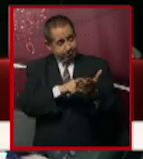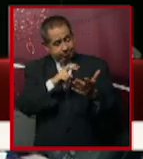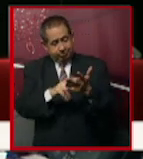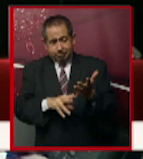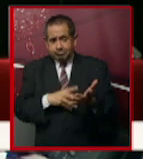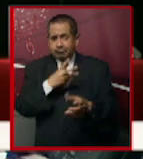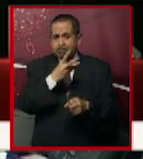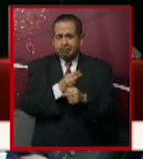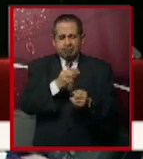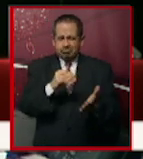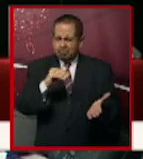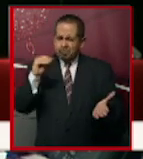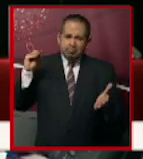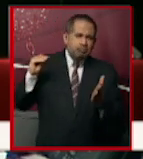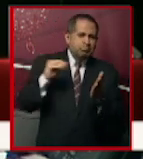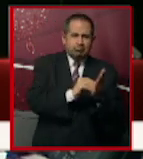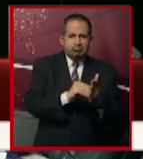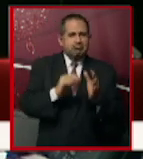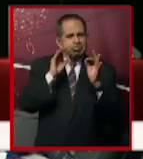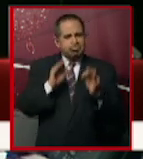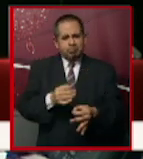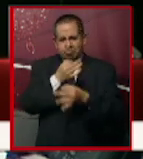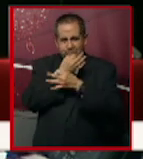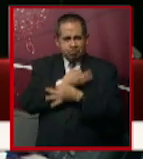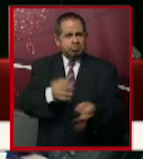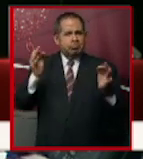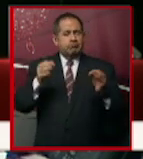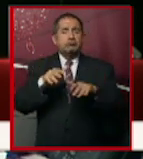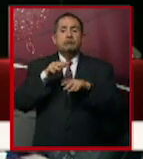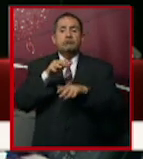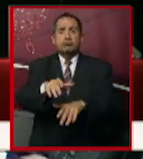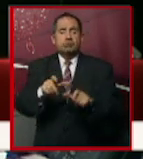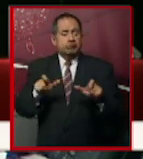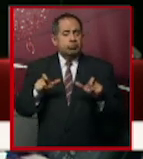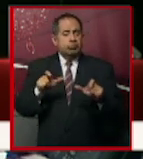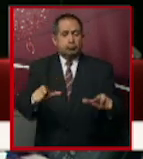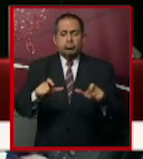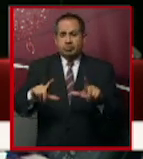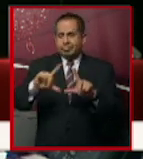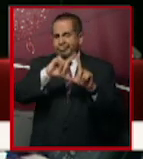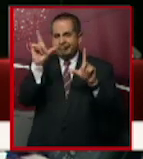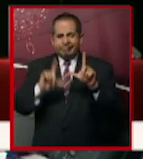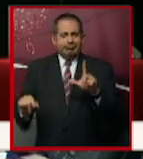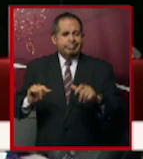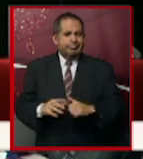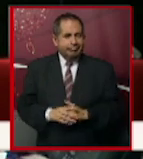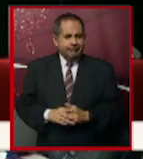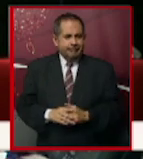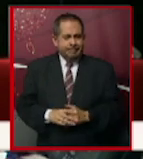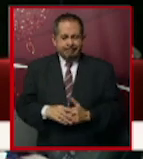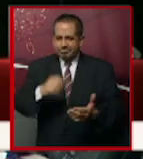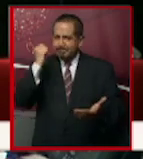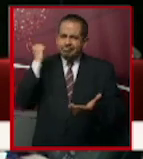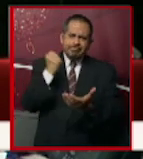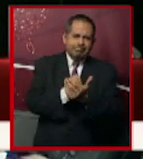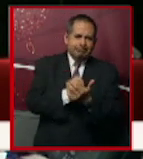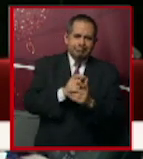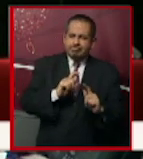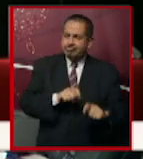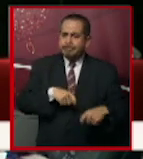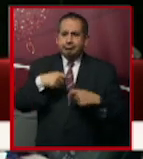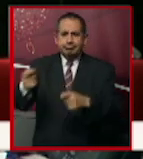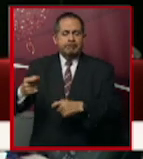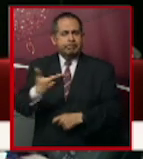los Estados Unidos Mexicanos en materia de Guardia Nacional. Se remite al